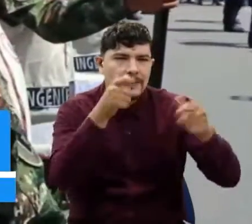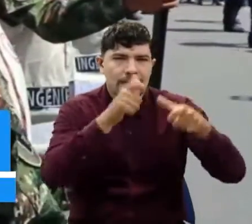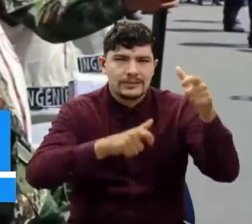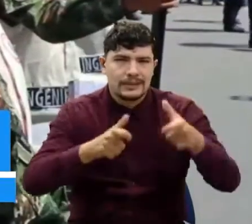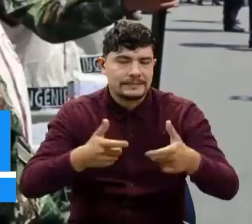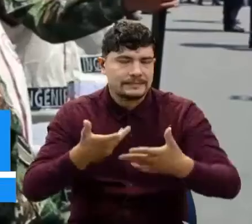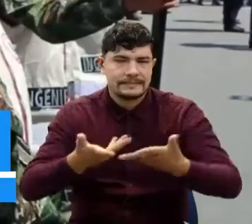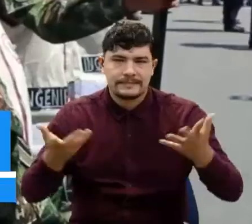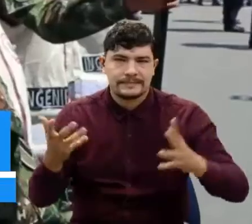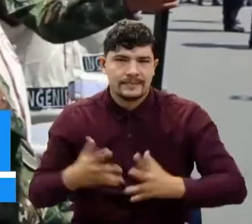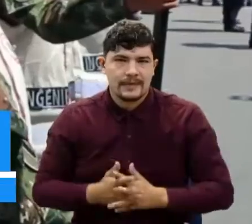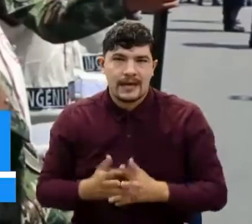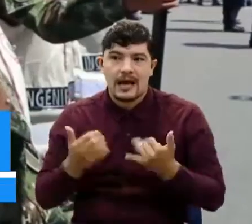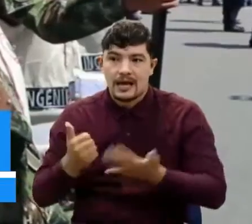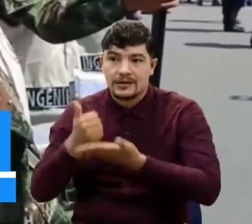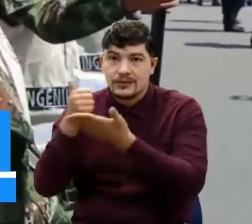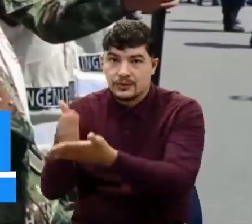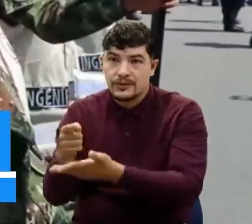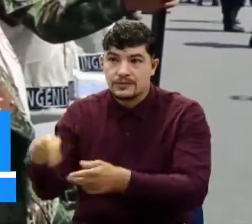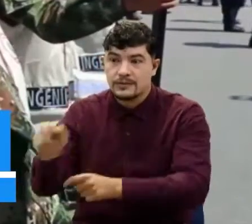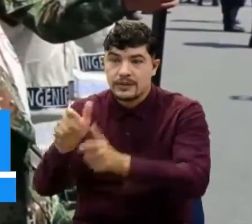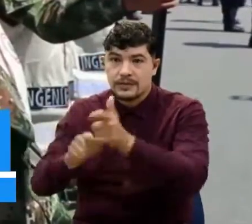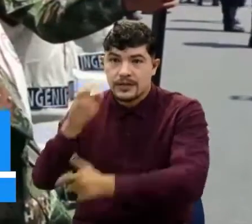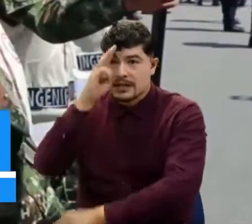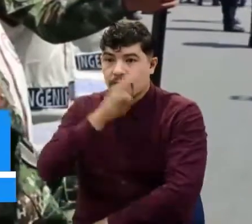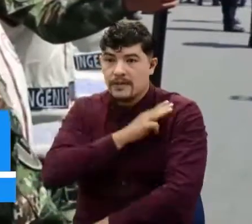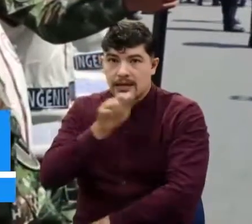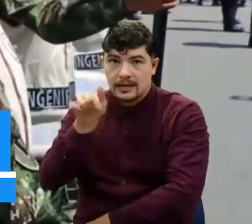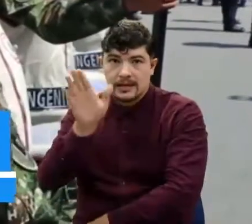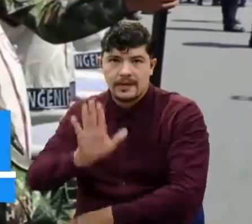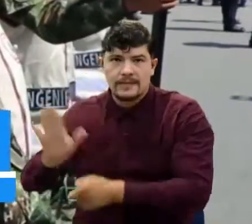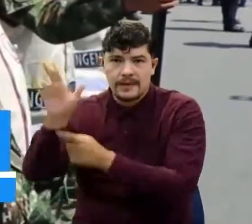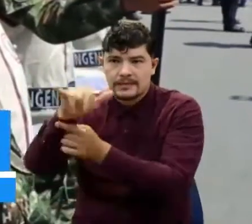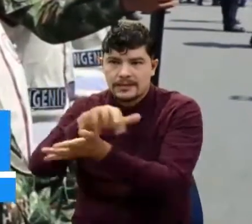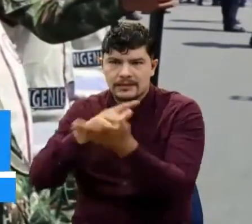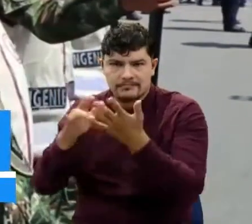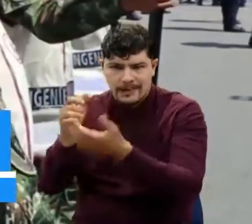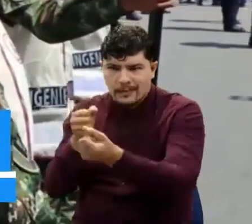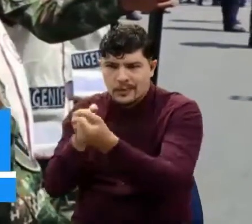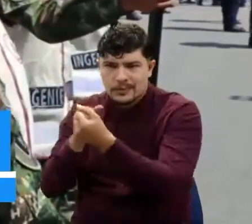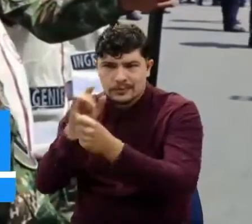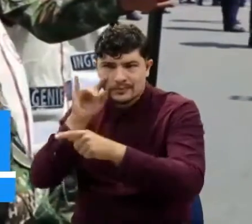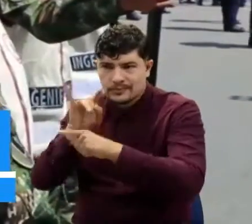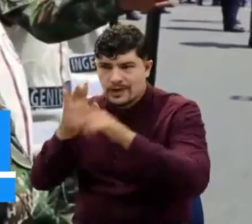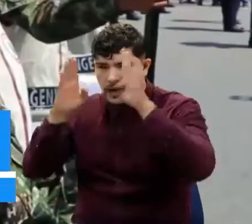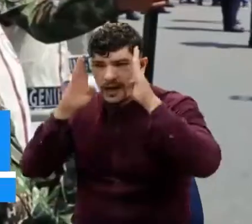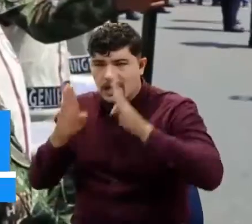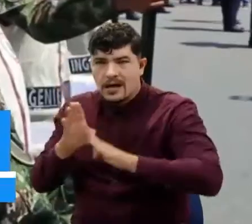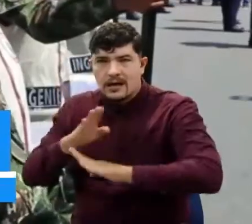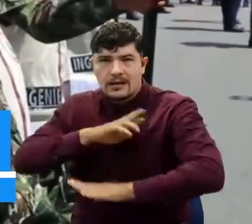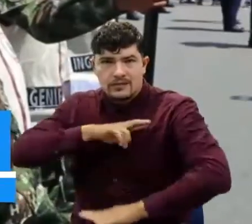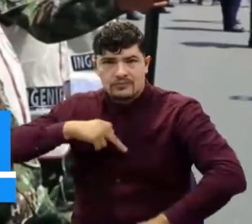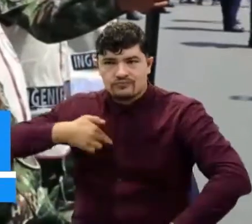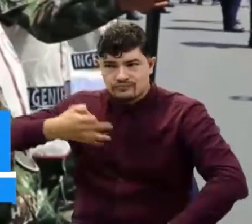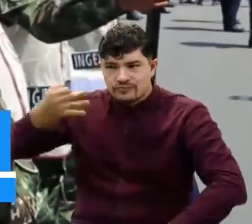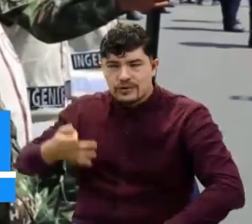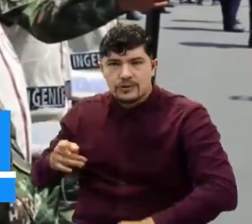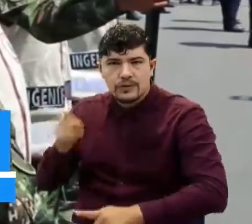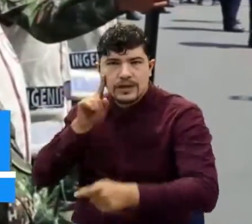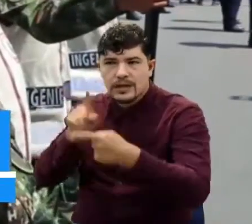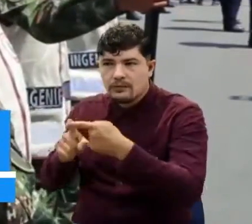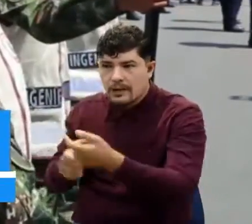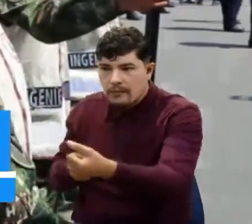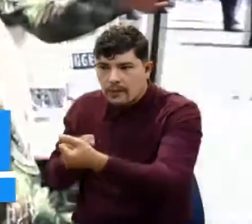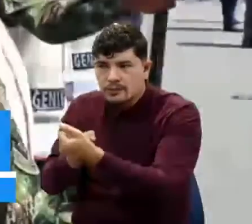nuestros soldados acá en el departamento de Santander, propio de la gestión del riesgo y que muy seguramente fortalecerá